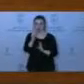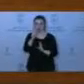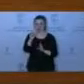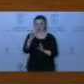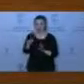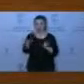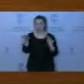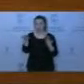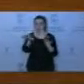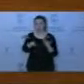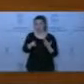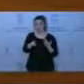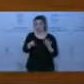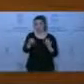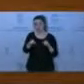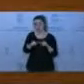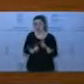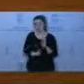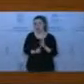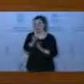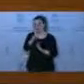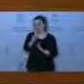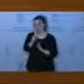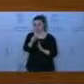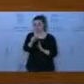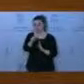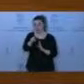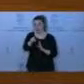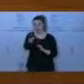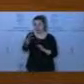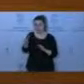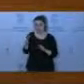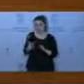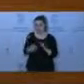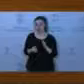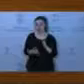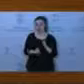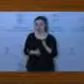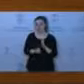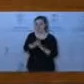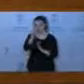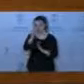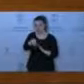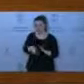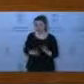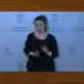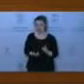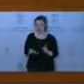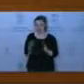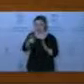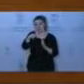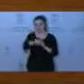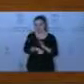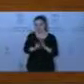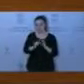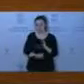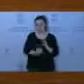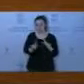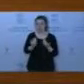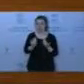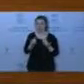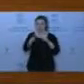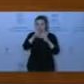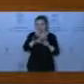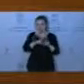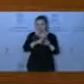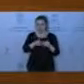Bruto. Y a pesar de tener un mayor crecimiento, el déficit sigue creciendo cuando tenía que estar reduciéndose. Hagamos un análisis a largo del